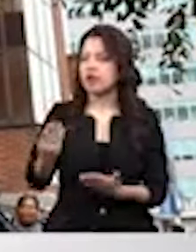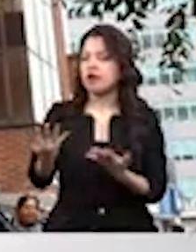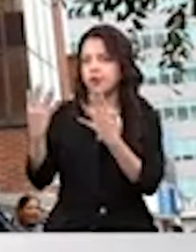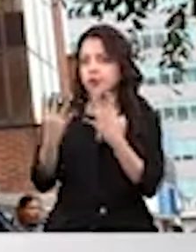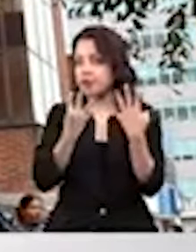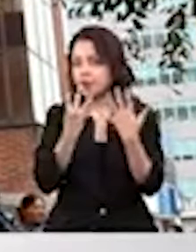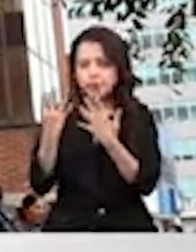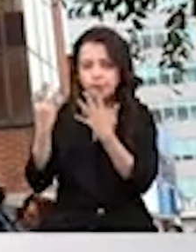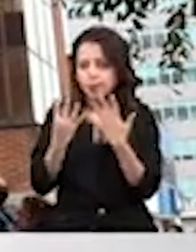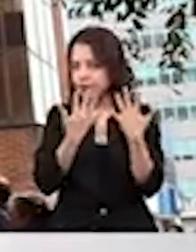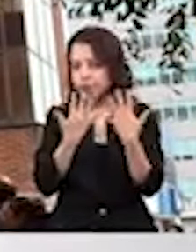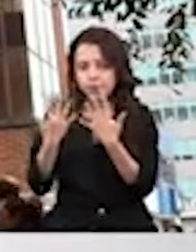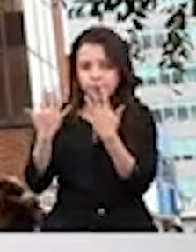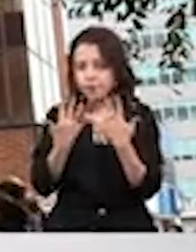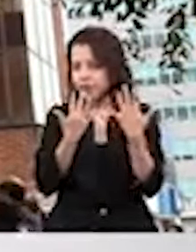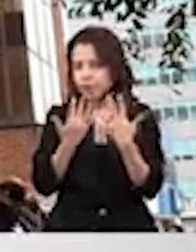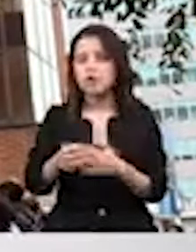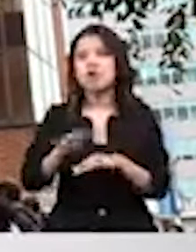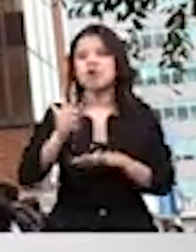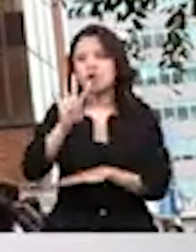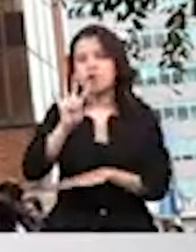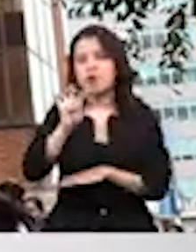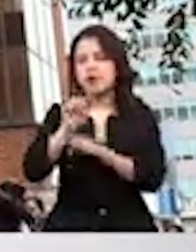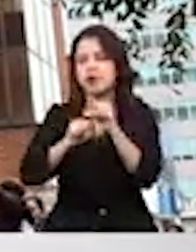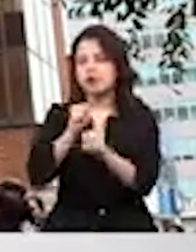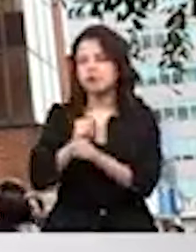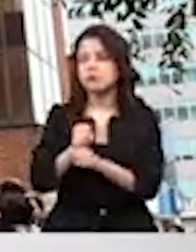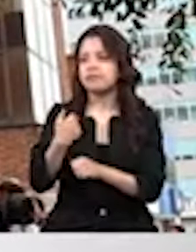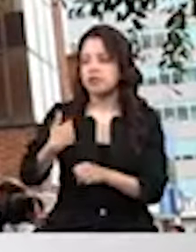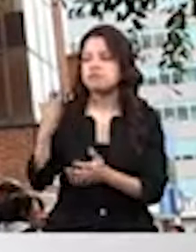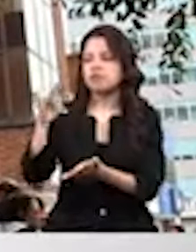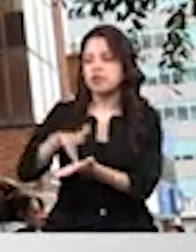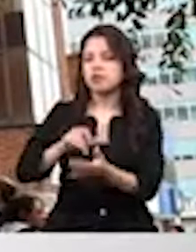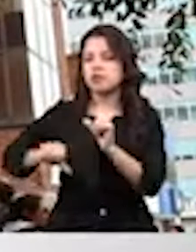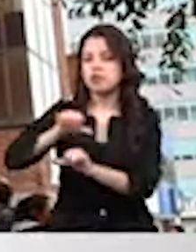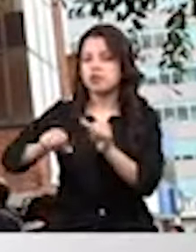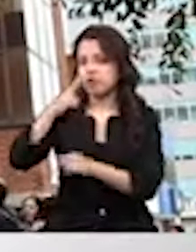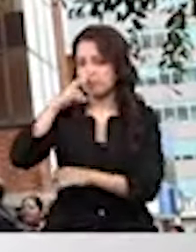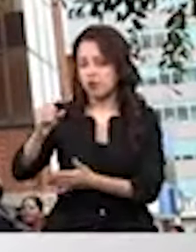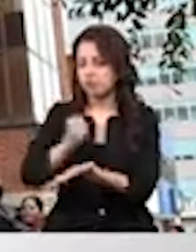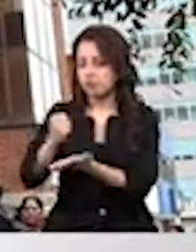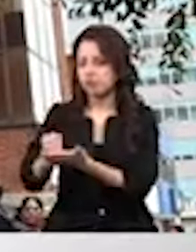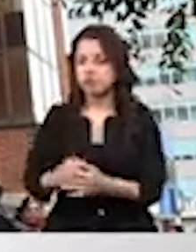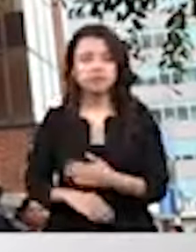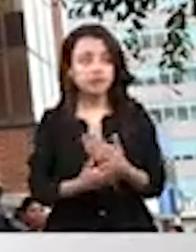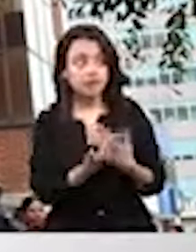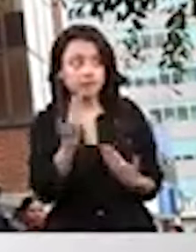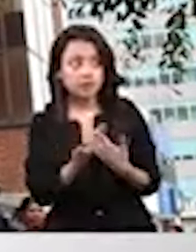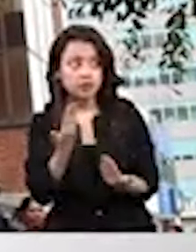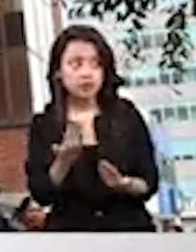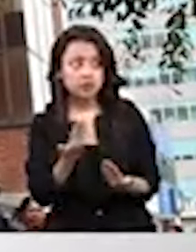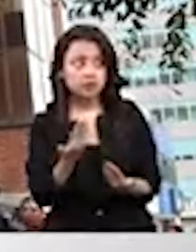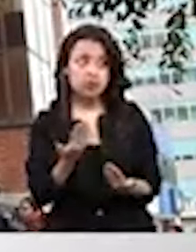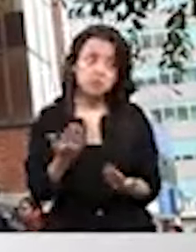tiene tarjeta de identidad y nos vimos obligados a hacer la renovación del pasaporte. ¿Y qué tan fácil fue para ustedes hacer eso,